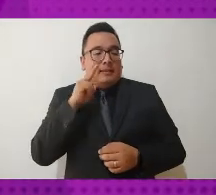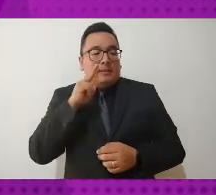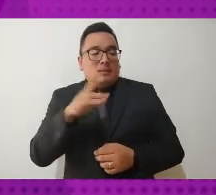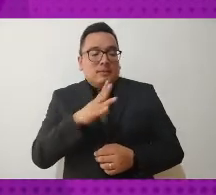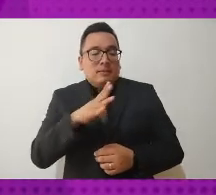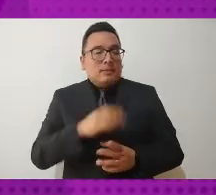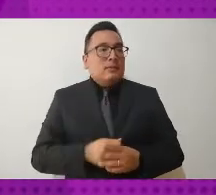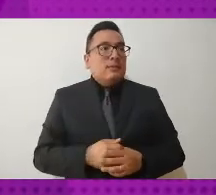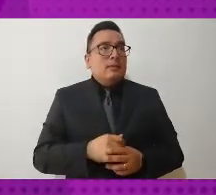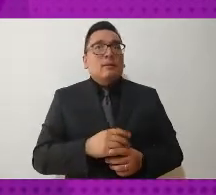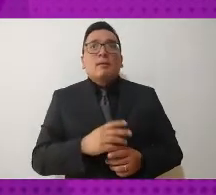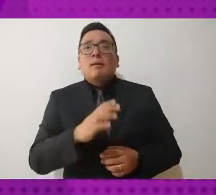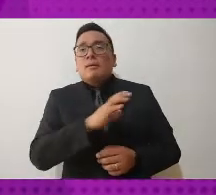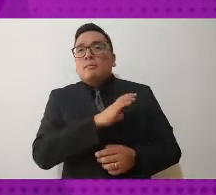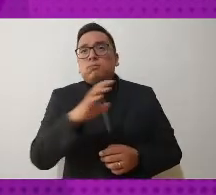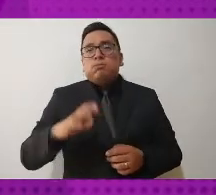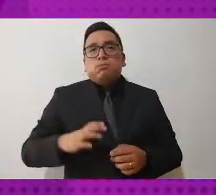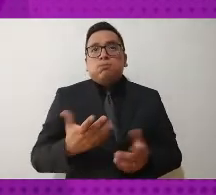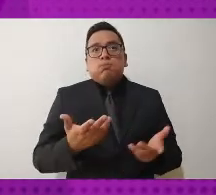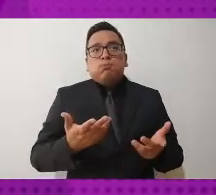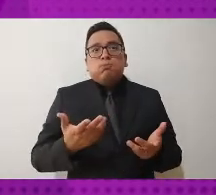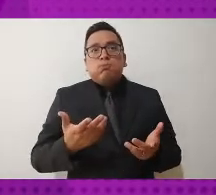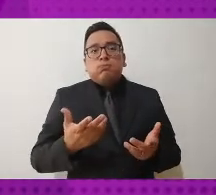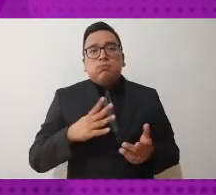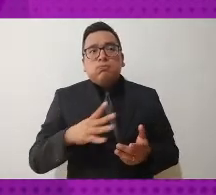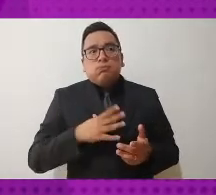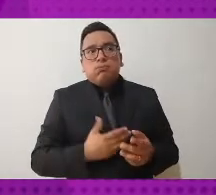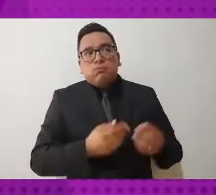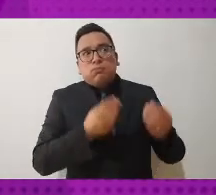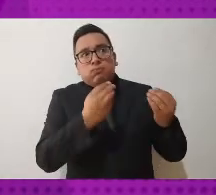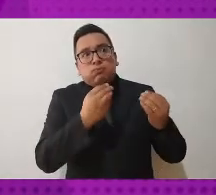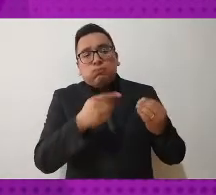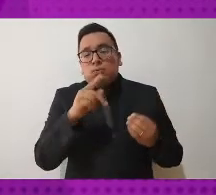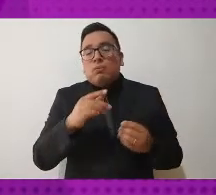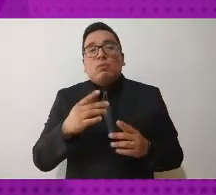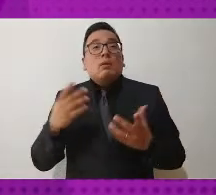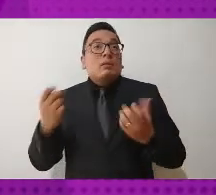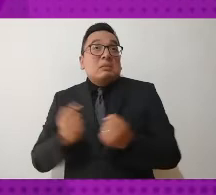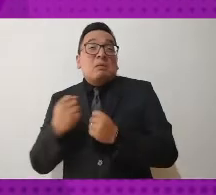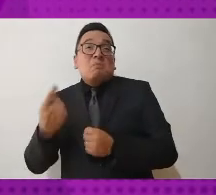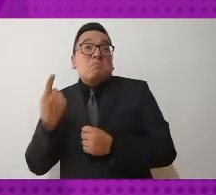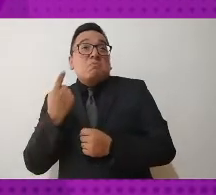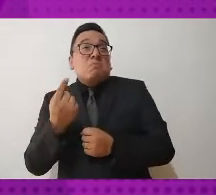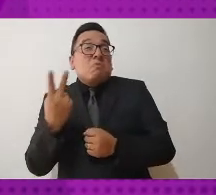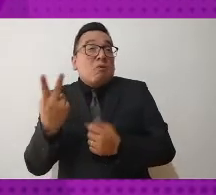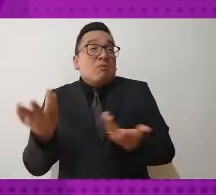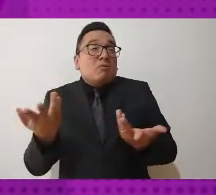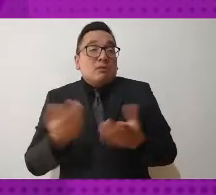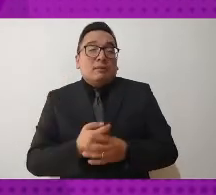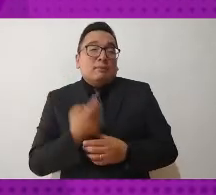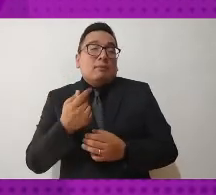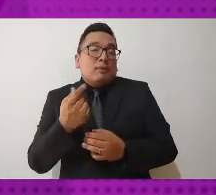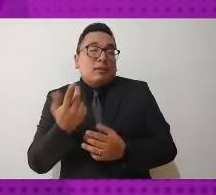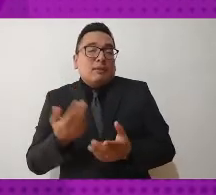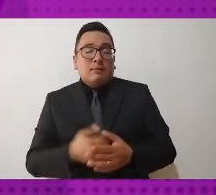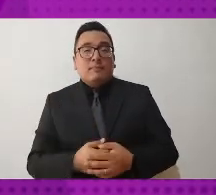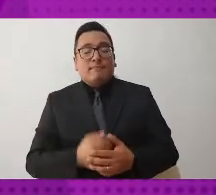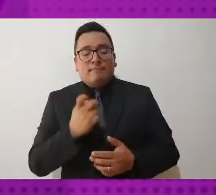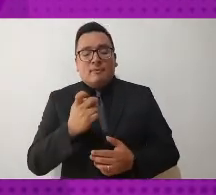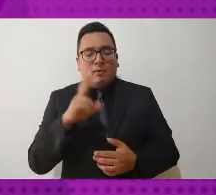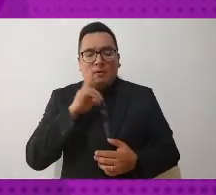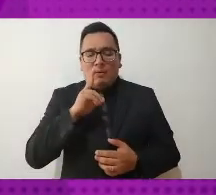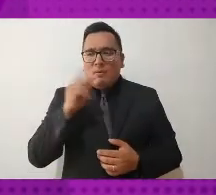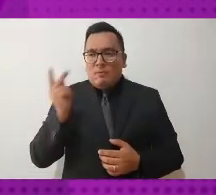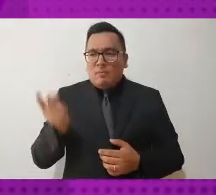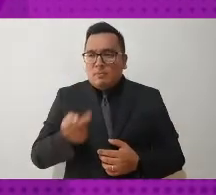candidaturas respecto al número de gente que efectivamente tomó posesión de los cargos si se redujo bastante en esta en esta parte bien en ese sentido Yo